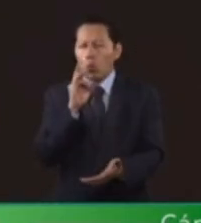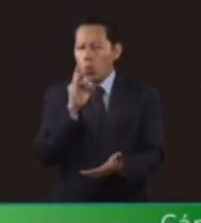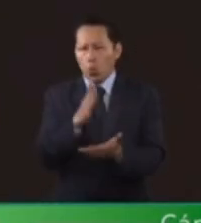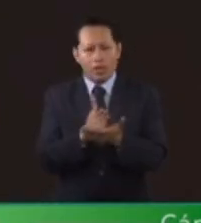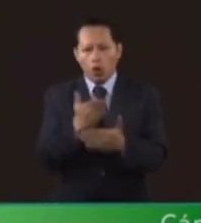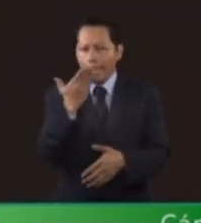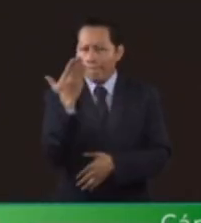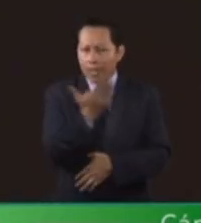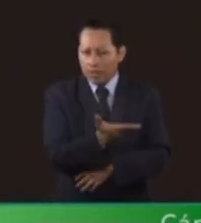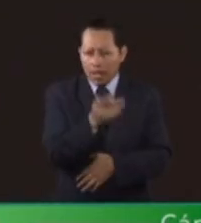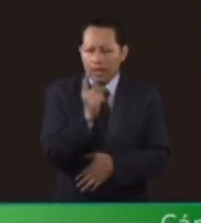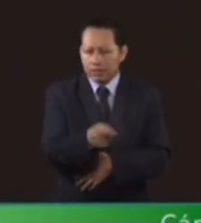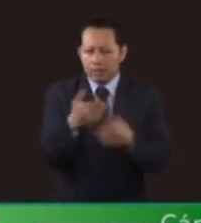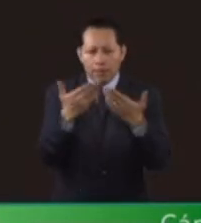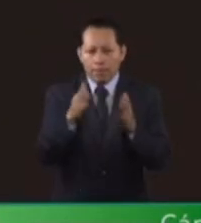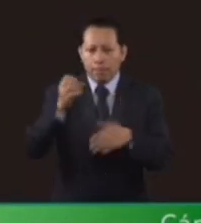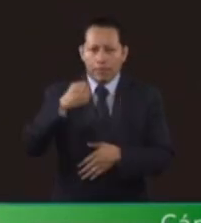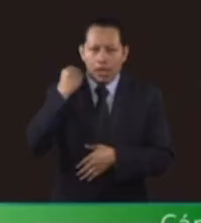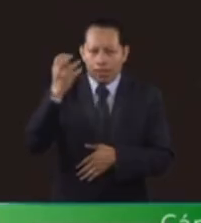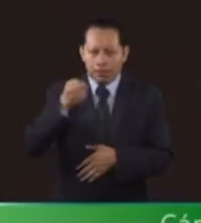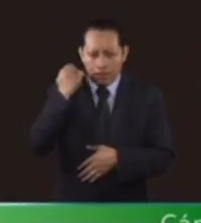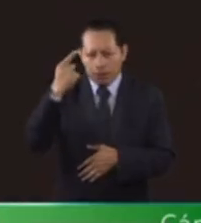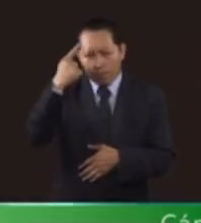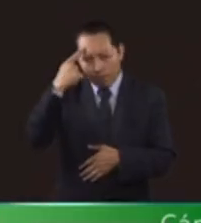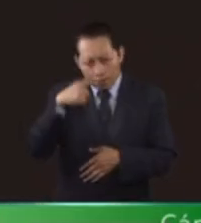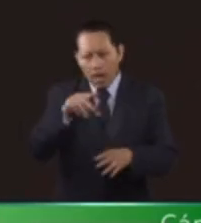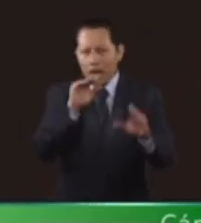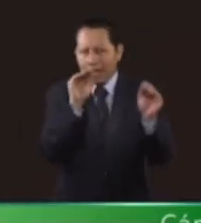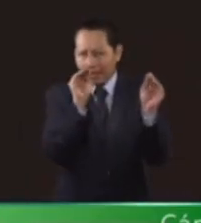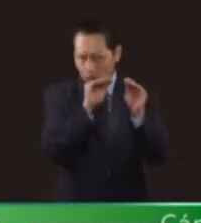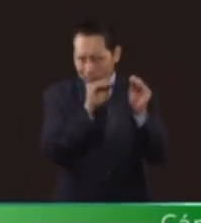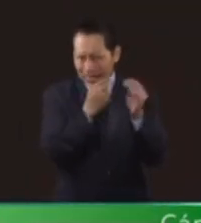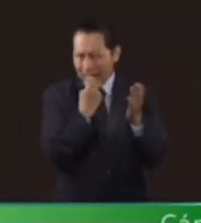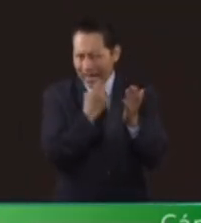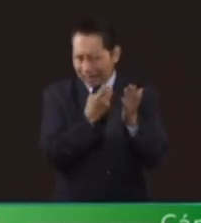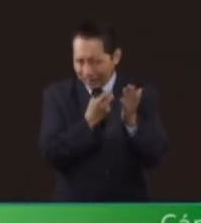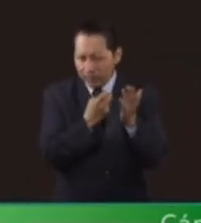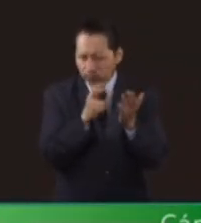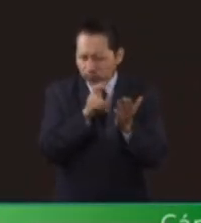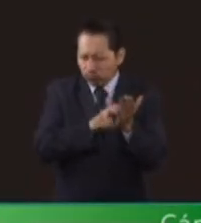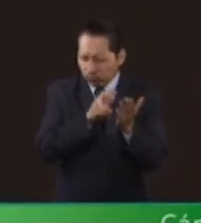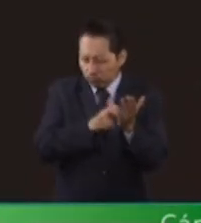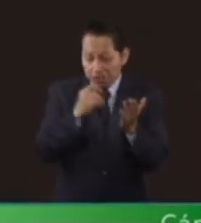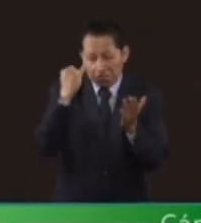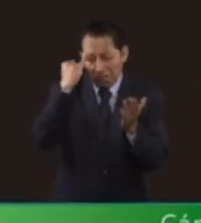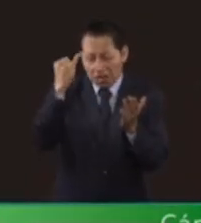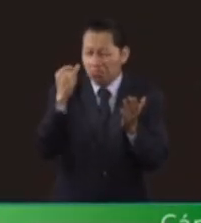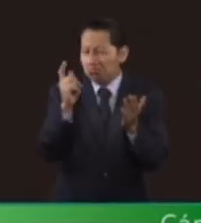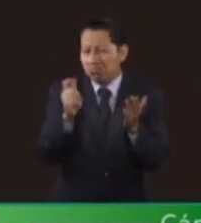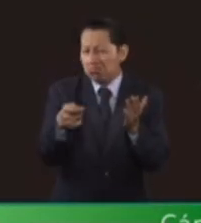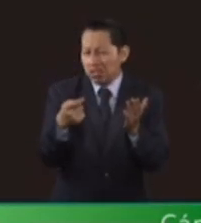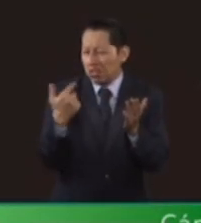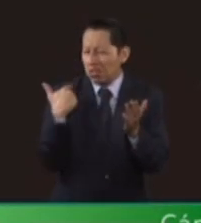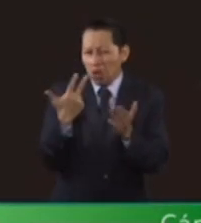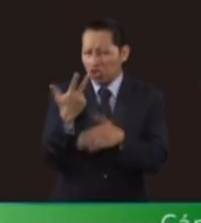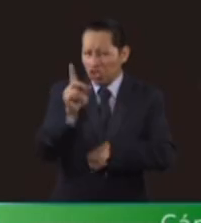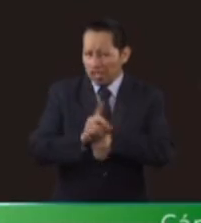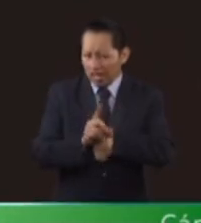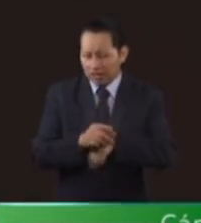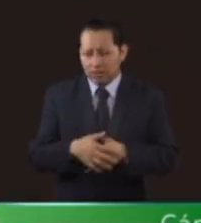que pedía era un parlamento abierto para discutir esta reforma que se les ocurrió hace apenas 8